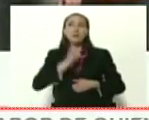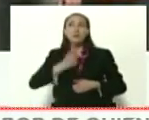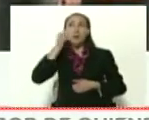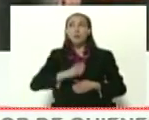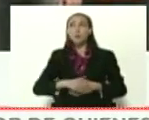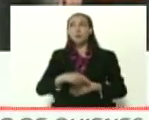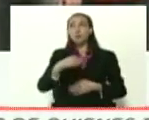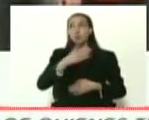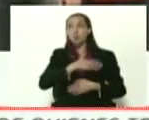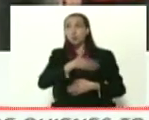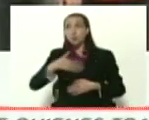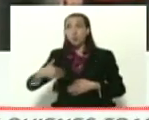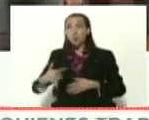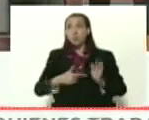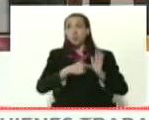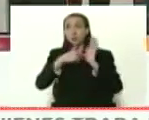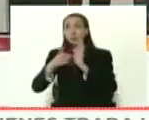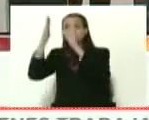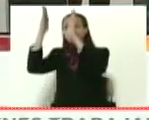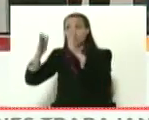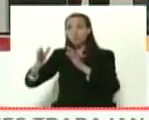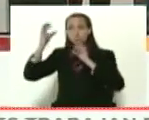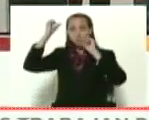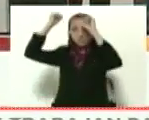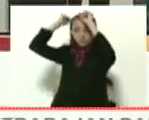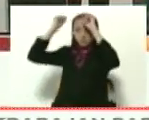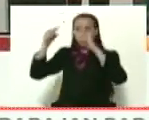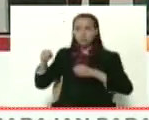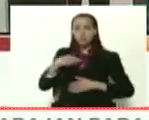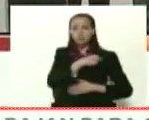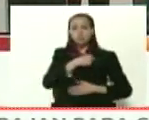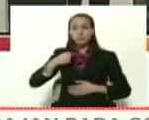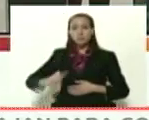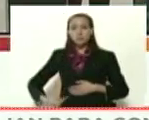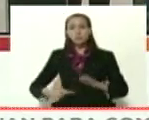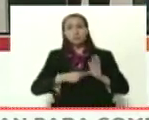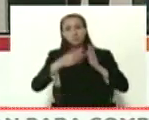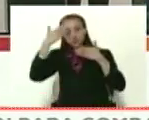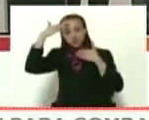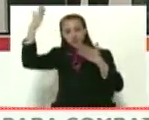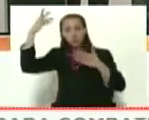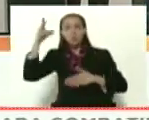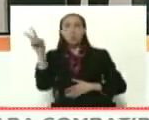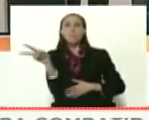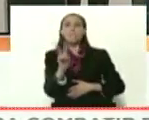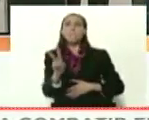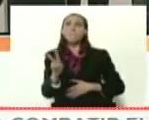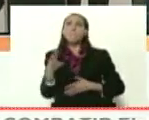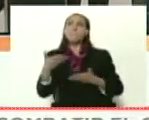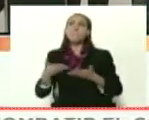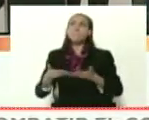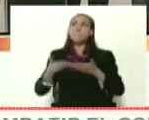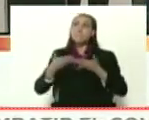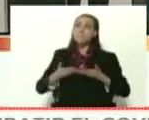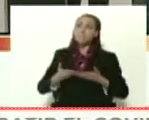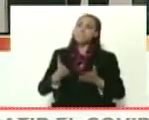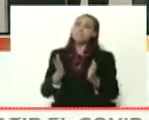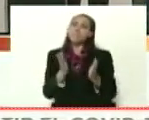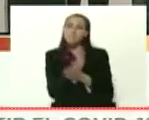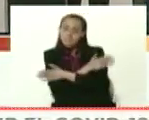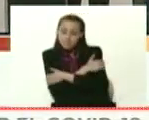quería dar la palabra al embajador Lee Barón para que dirija un saludo a Venezuela y reciba nuestro